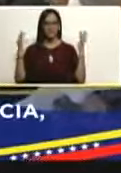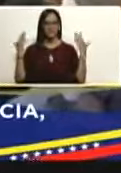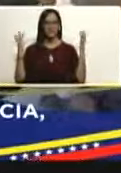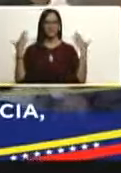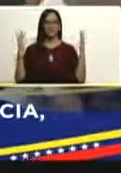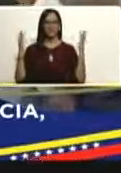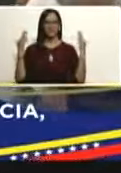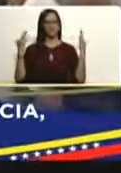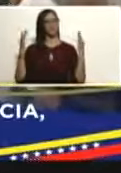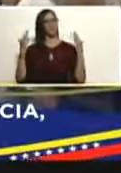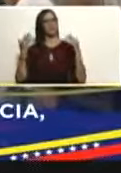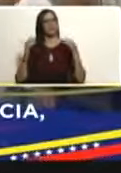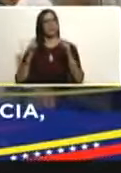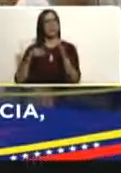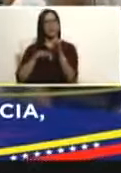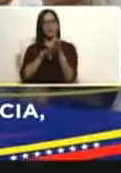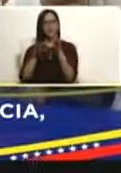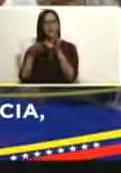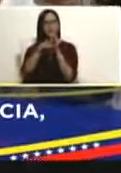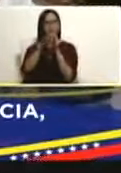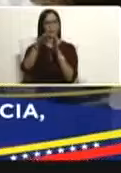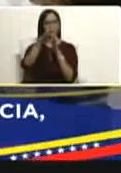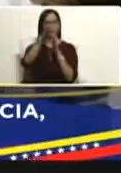de esta subida.